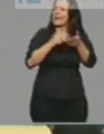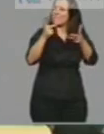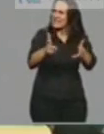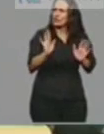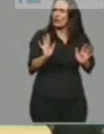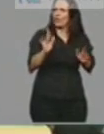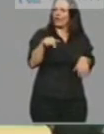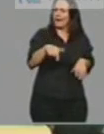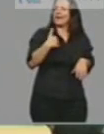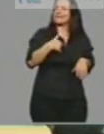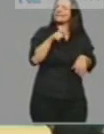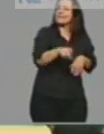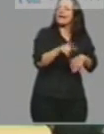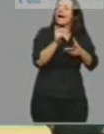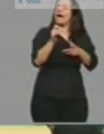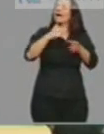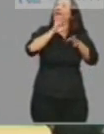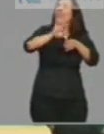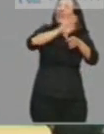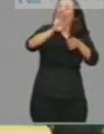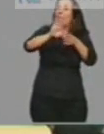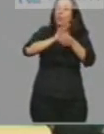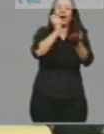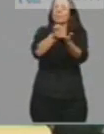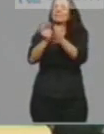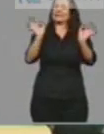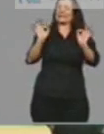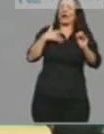país, defaultea la deuda de bonos por